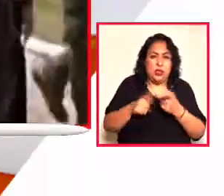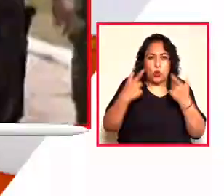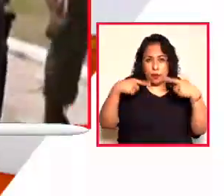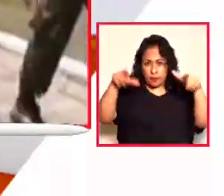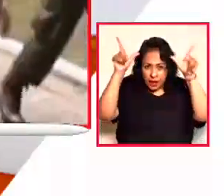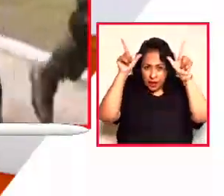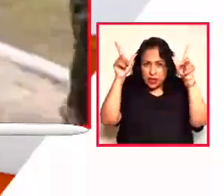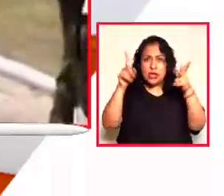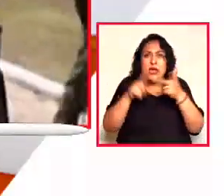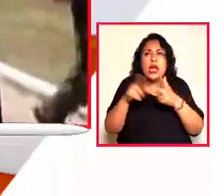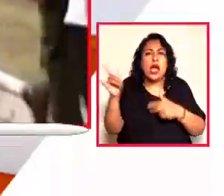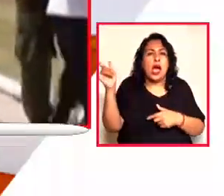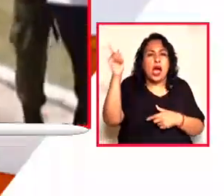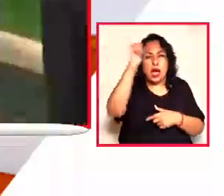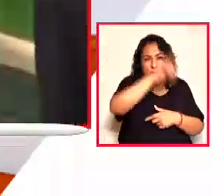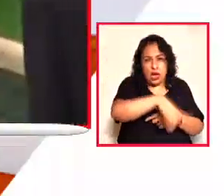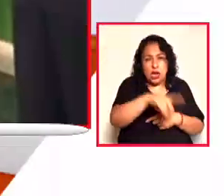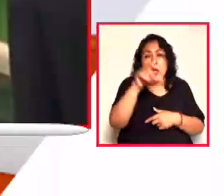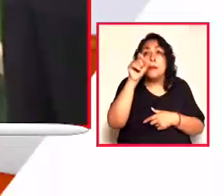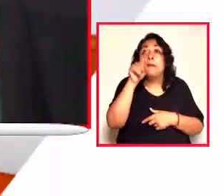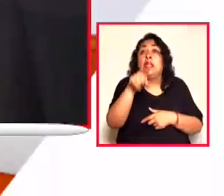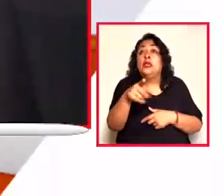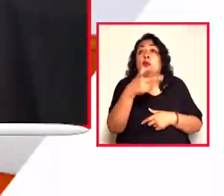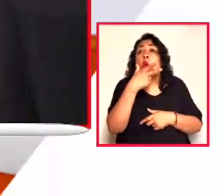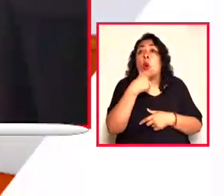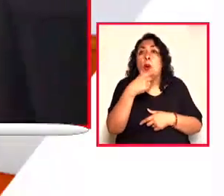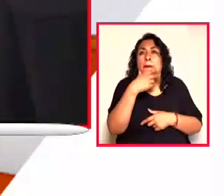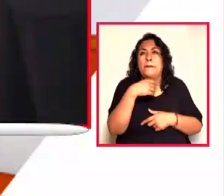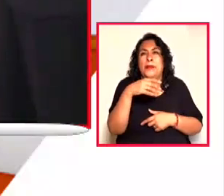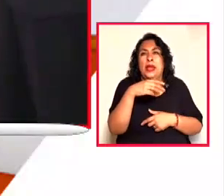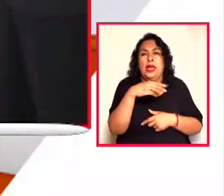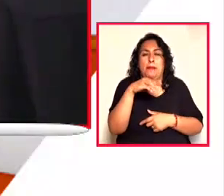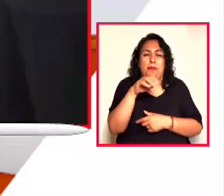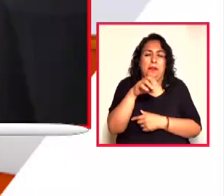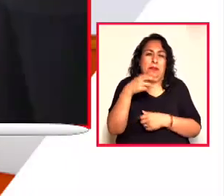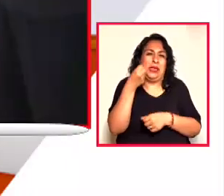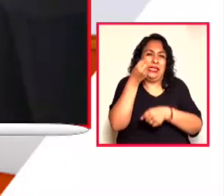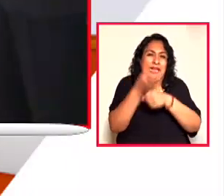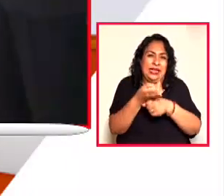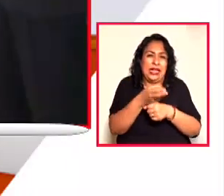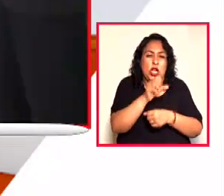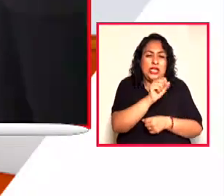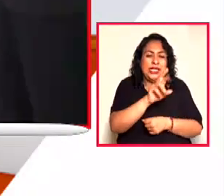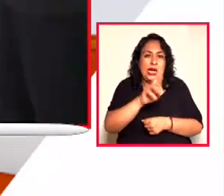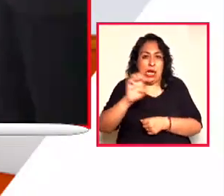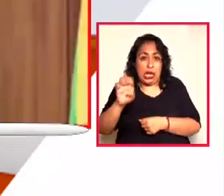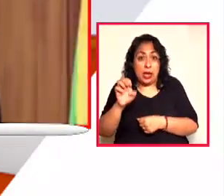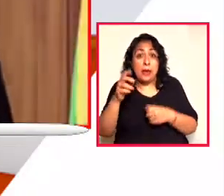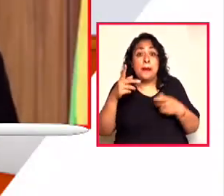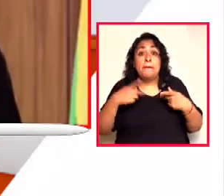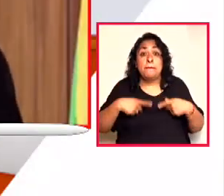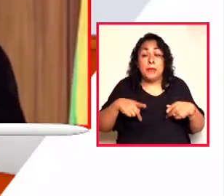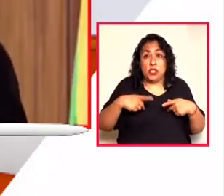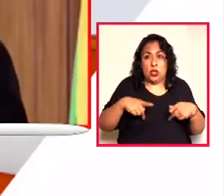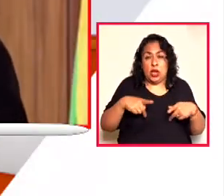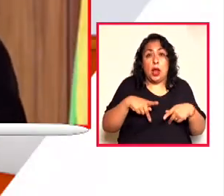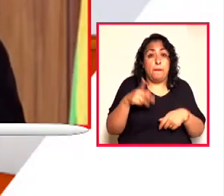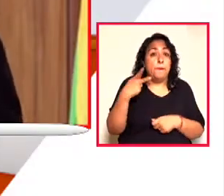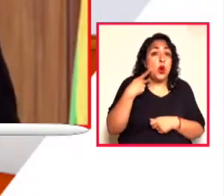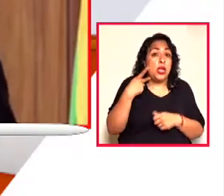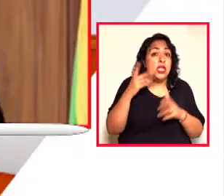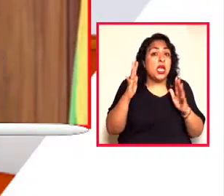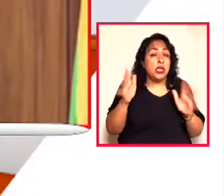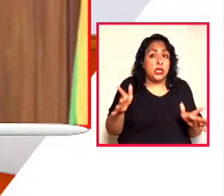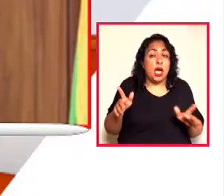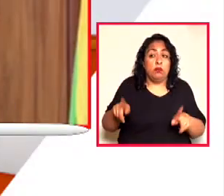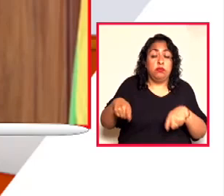Fuerza Aérea, así como del ministro de Relaciones Exteriores. Estas personalidades políticas sin duda ya han sido